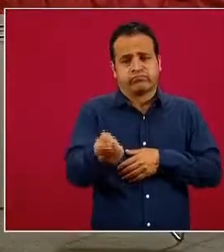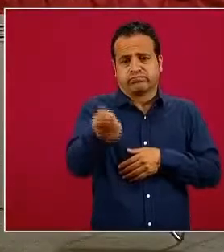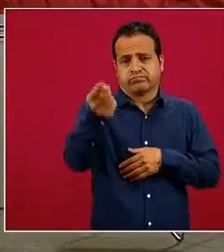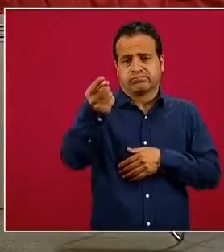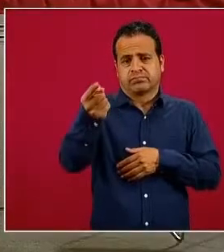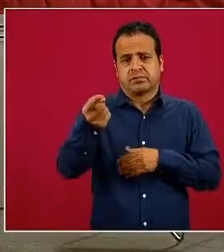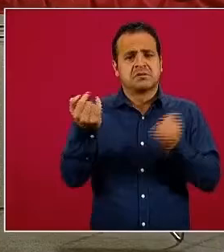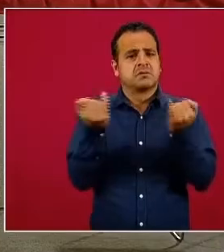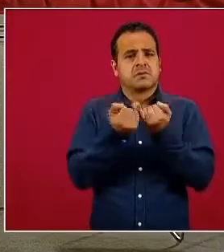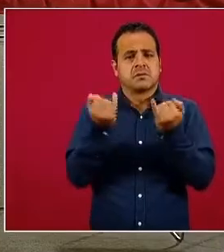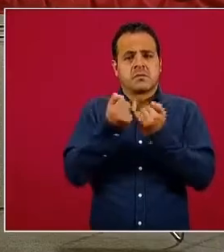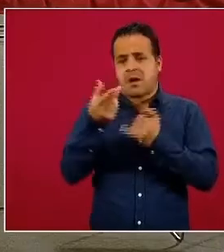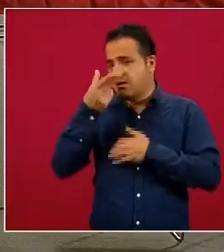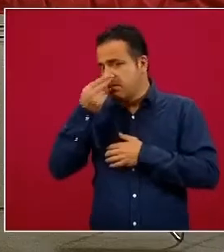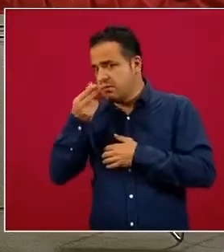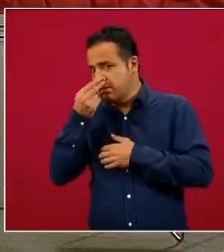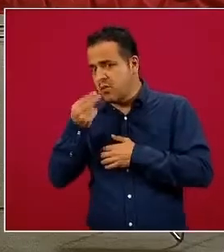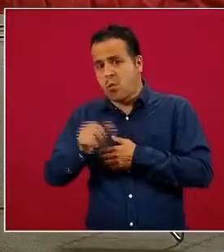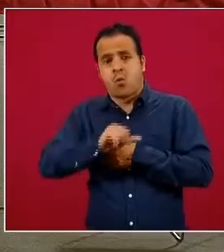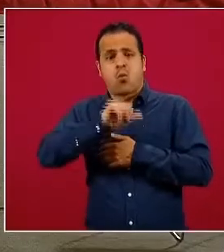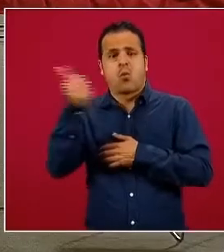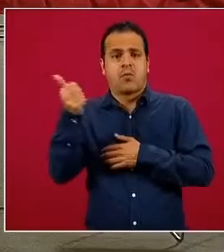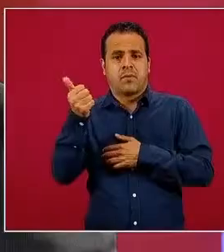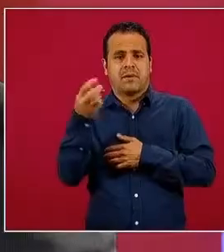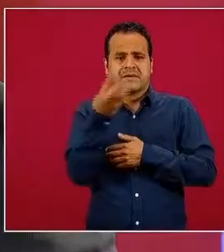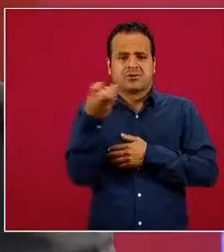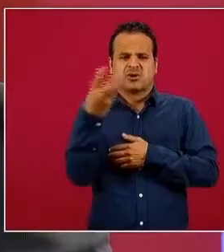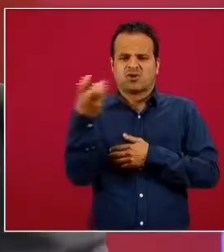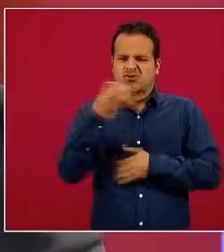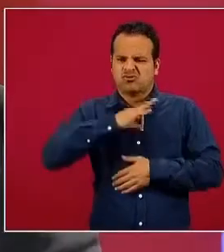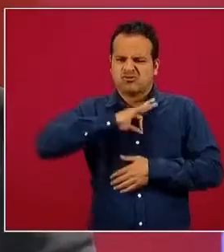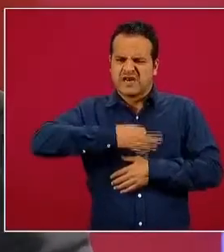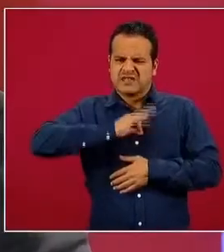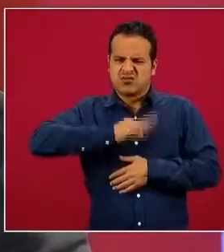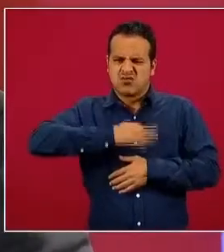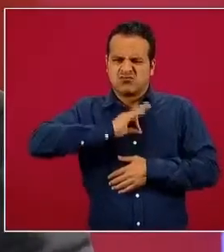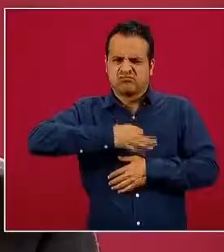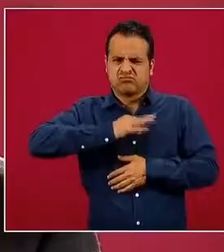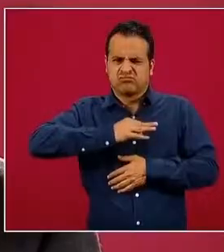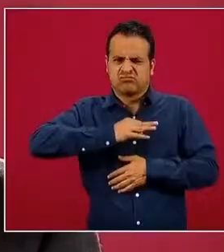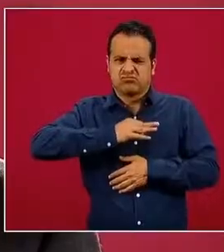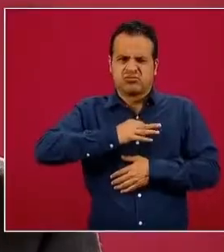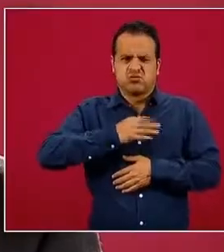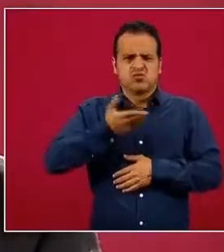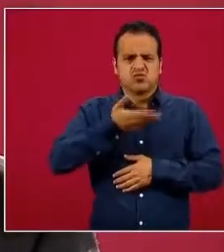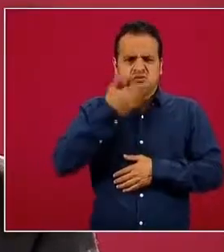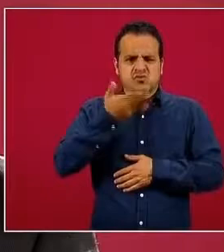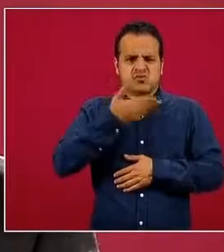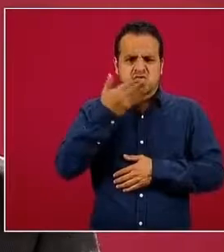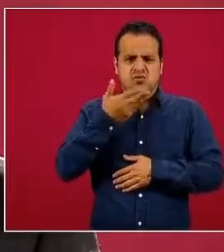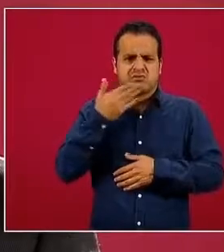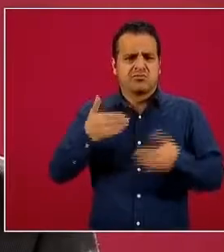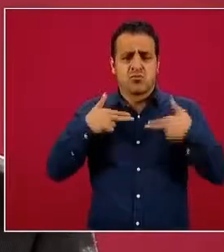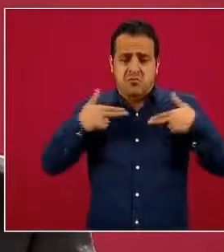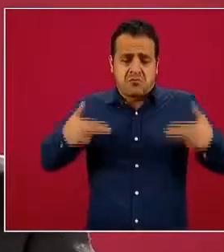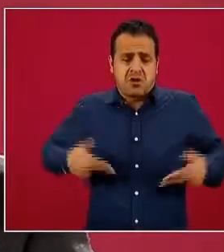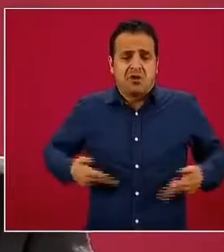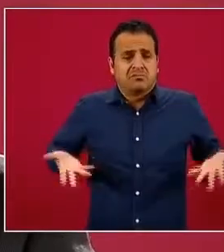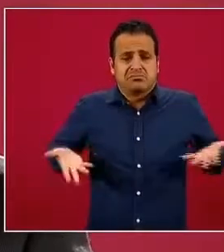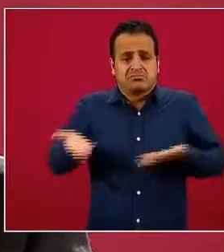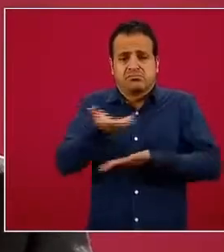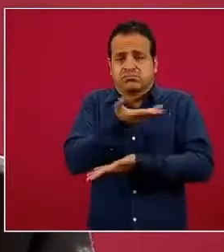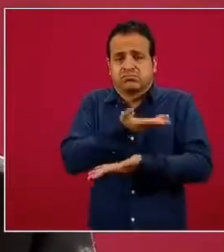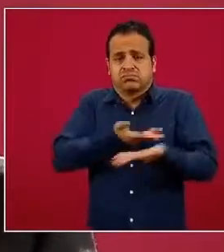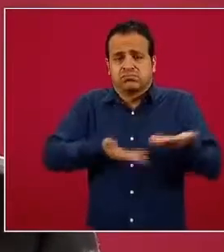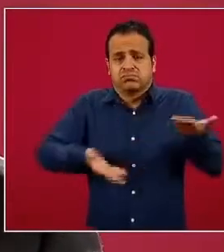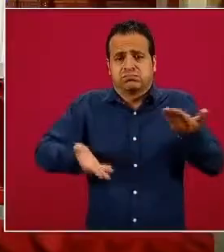virus respiratorios que han estado con nosotros desde hace cientos, quizá miles de años. Ahora, la